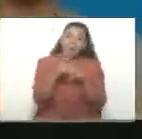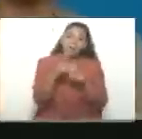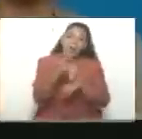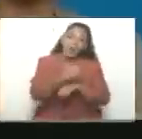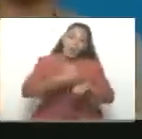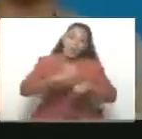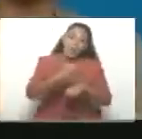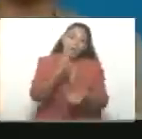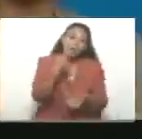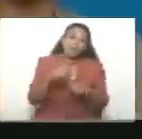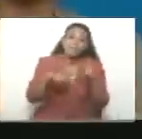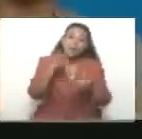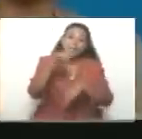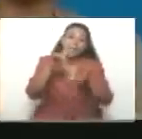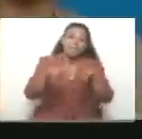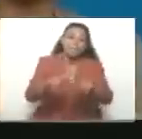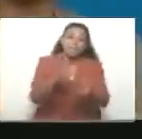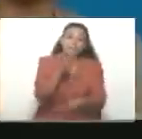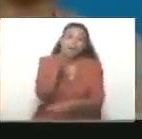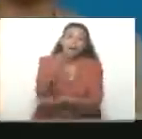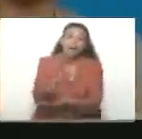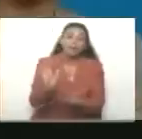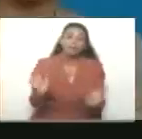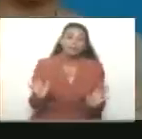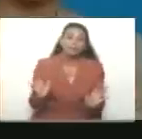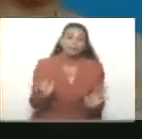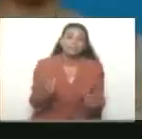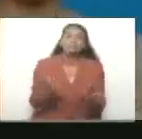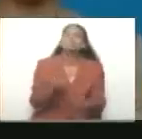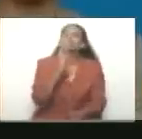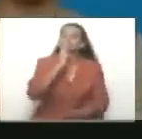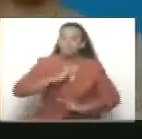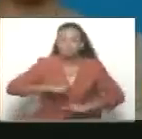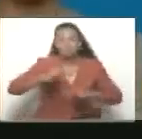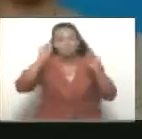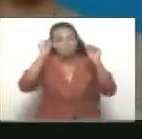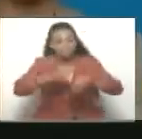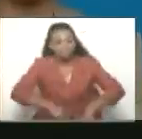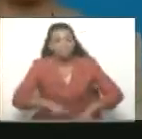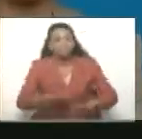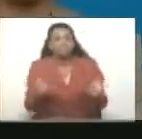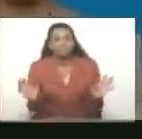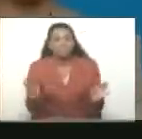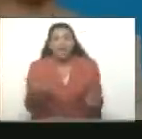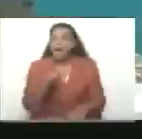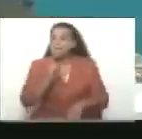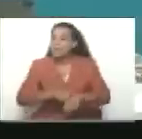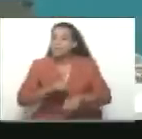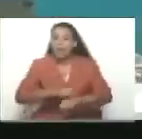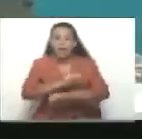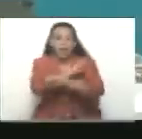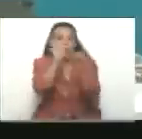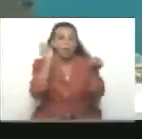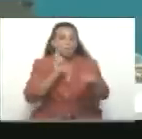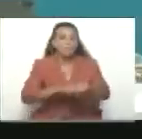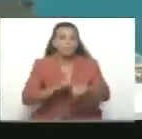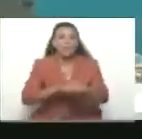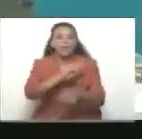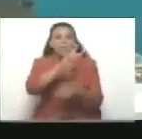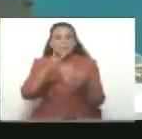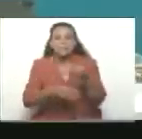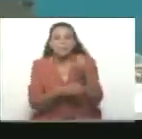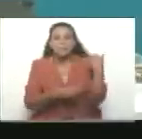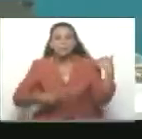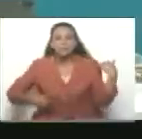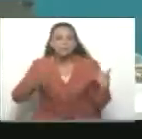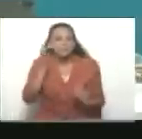gobierno bolivariano y mañana mismo estaremos allá atendiendo esuela presidente Qué dice Gabriel la